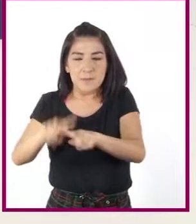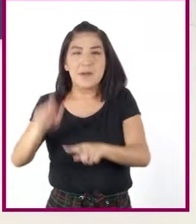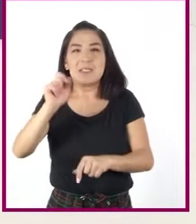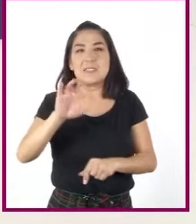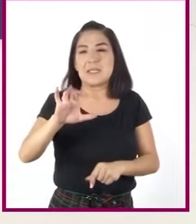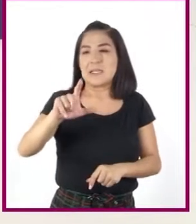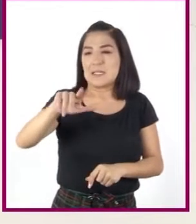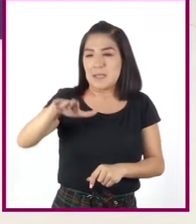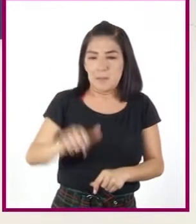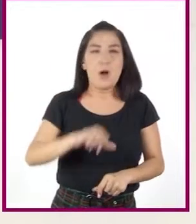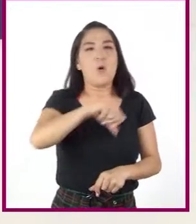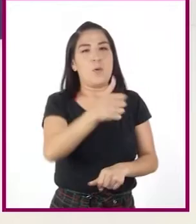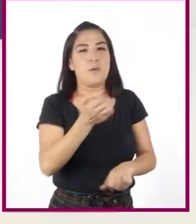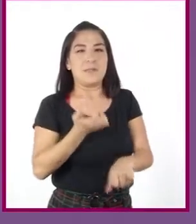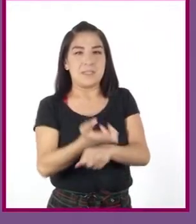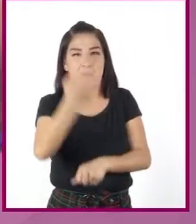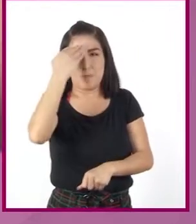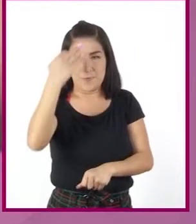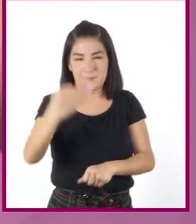el estado del tiempo.